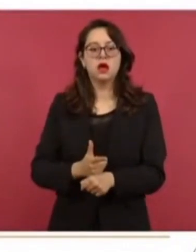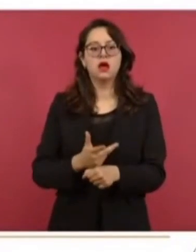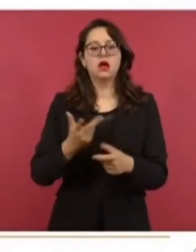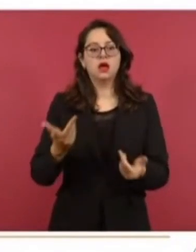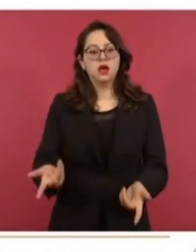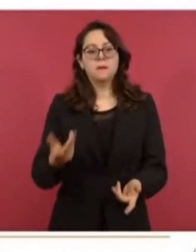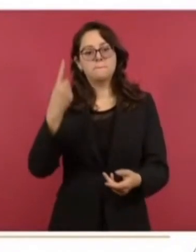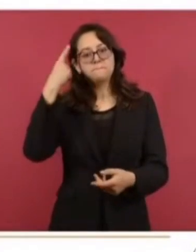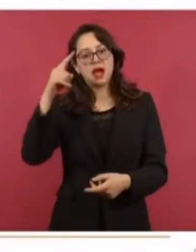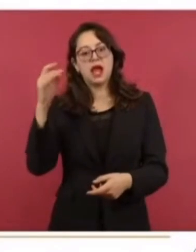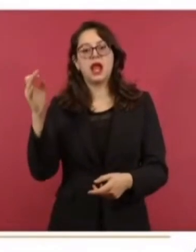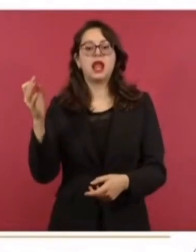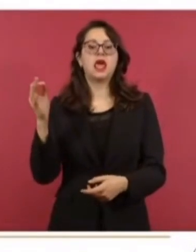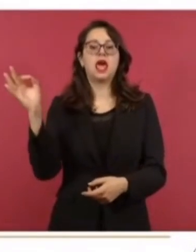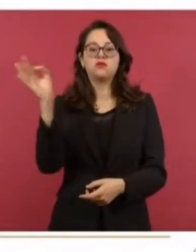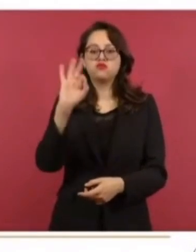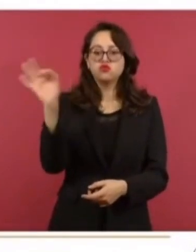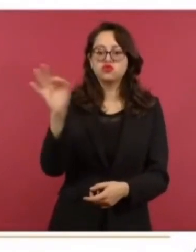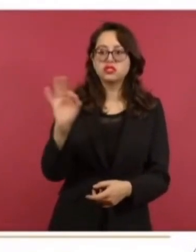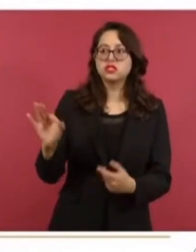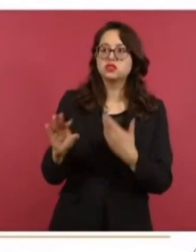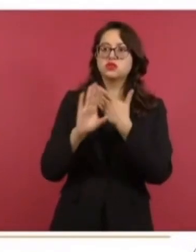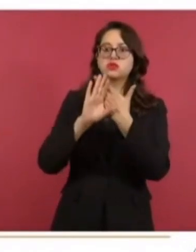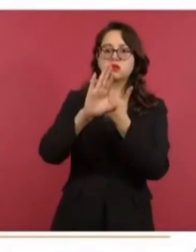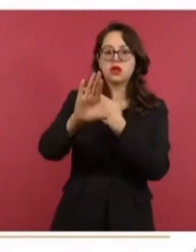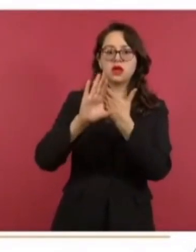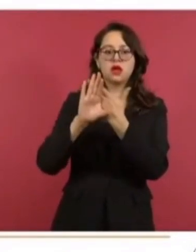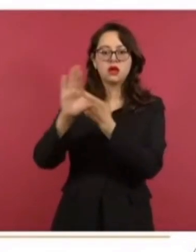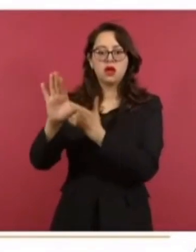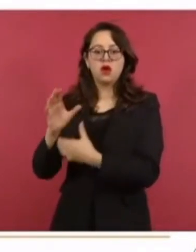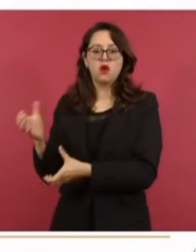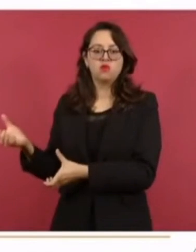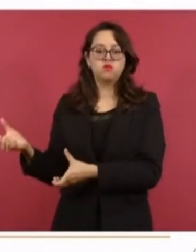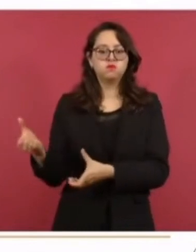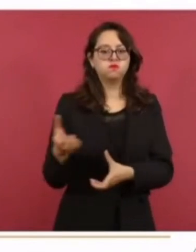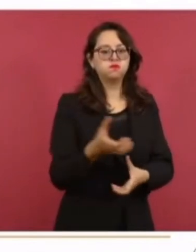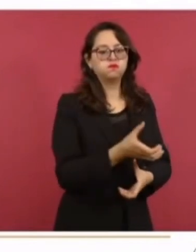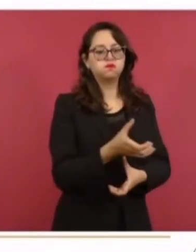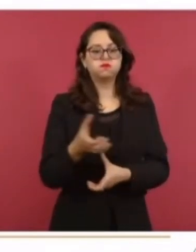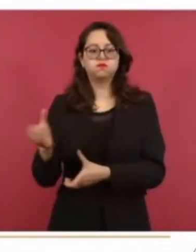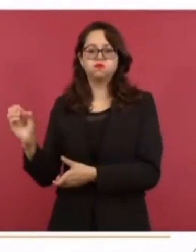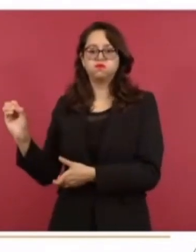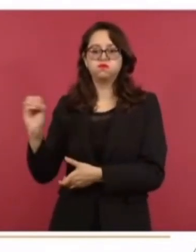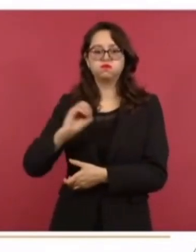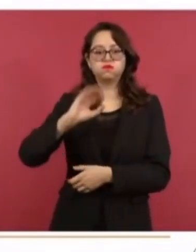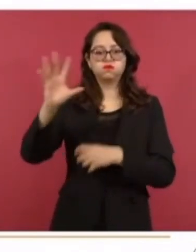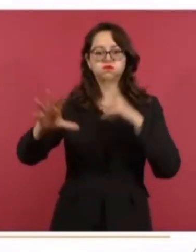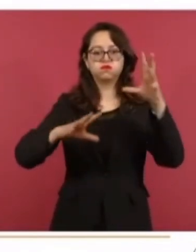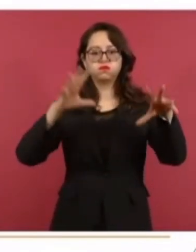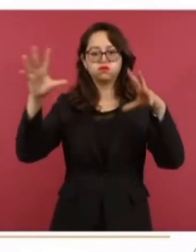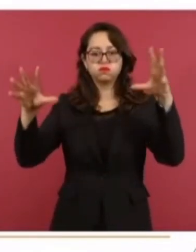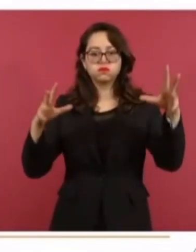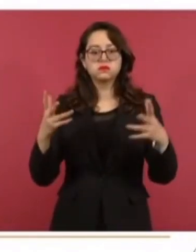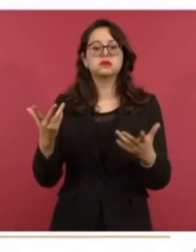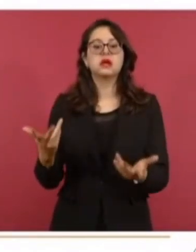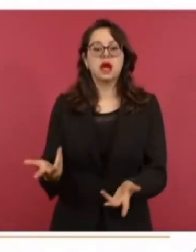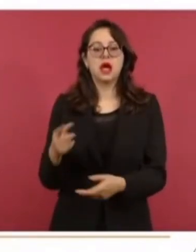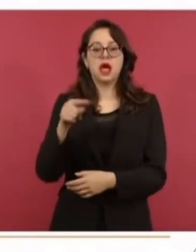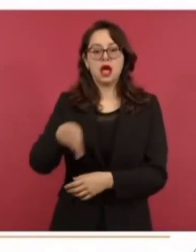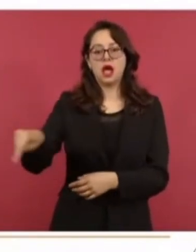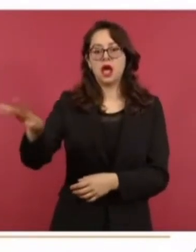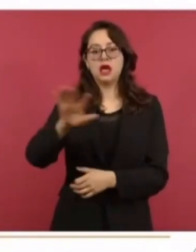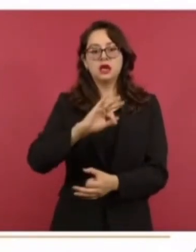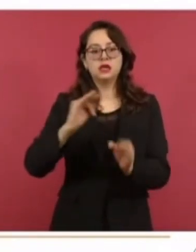espacial y térmica en 589 hectáreas, en donde se estima que viven al menos